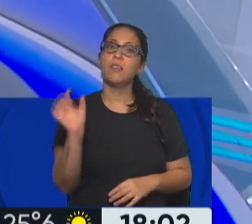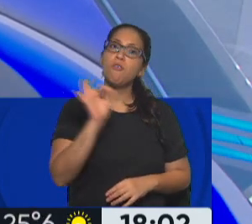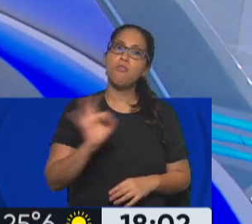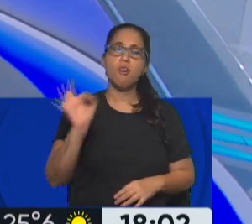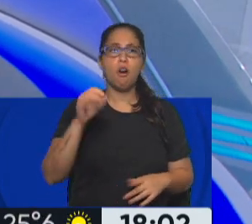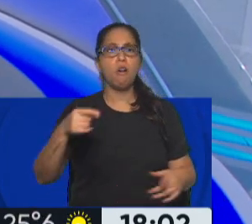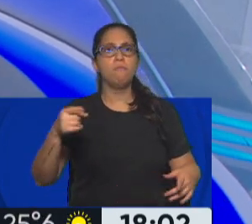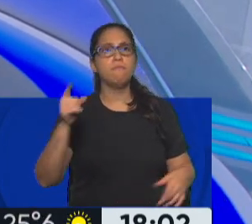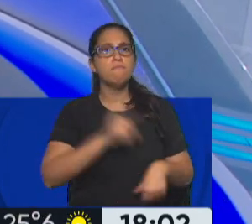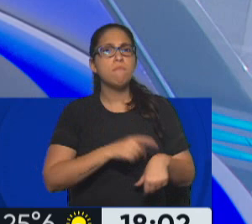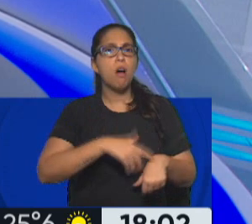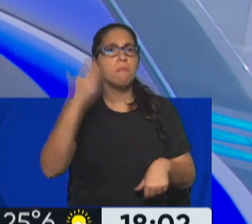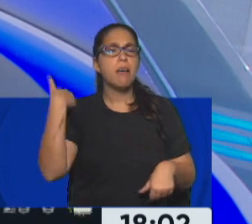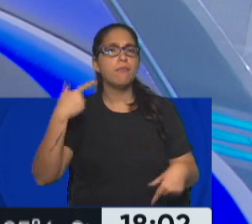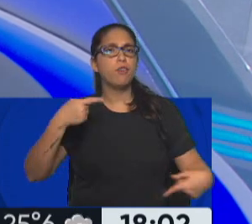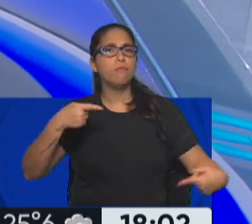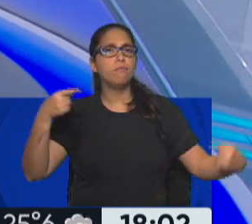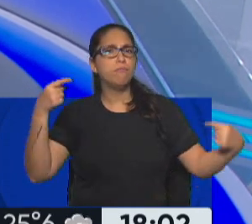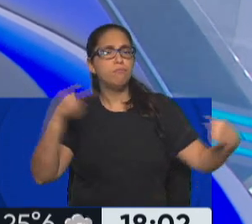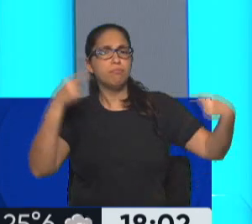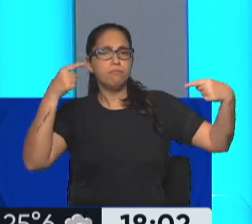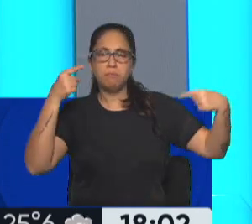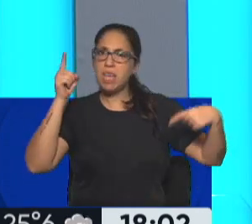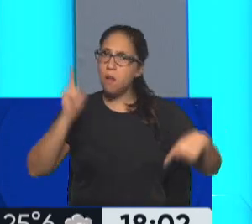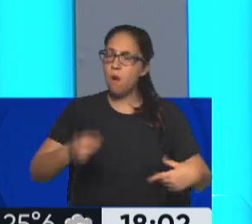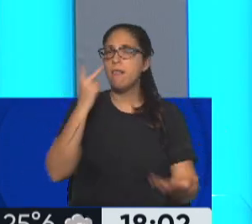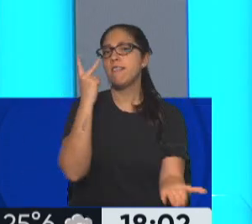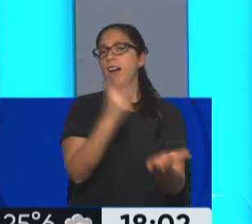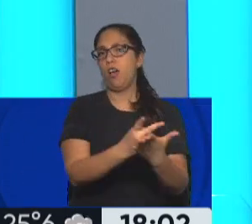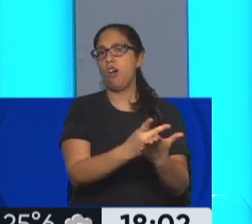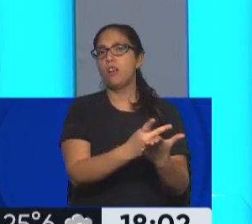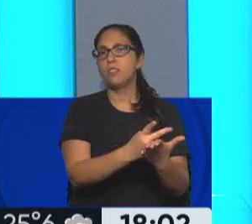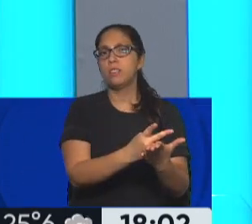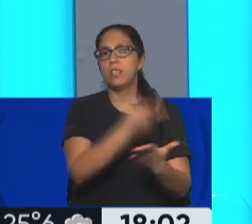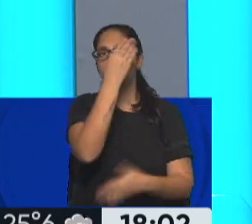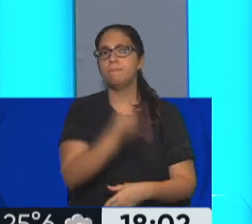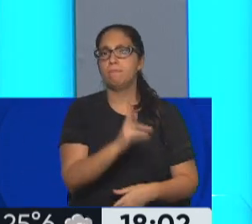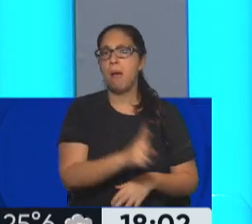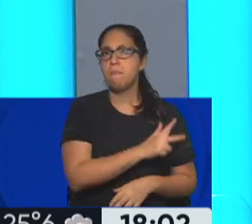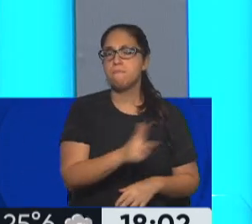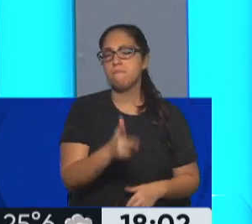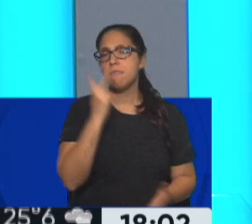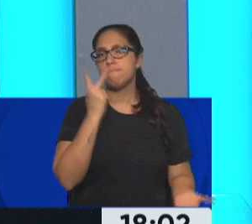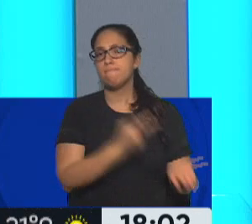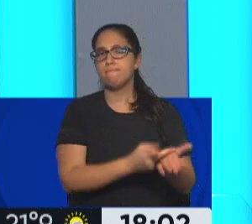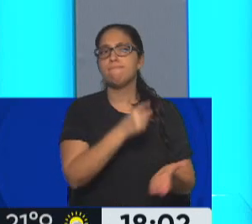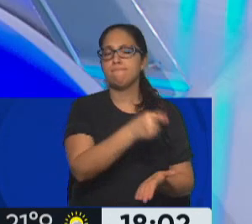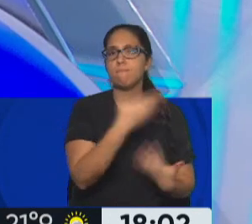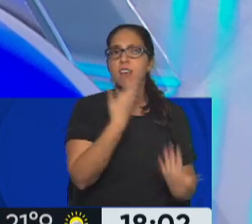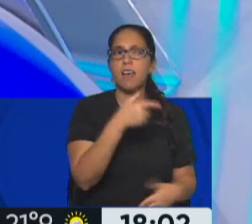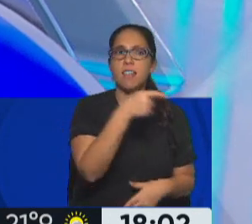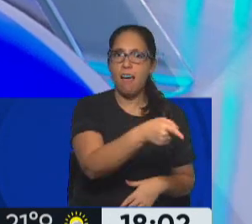han tenido diferencias y que sin embargo le reconocen justamente al Papa el hecho de haberle abierto las